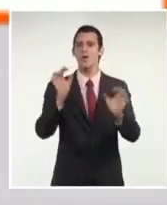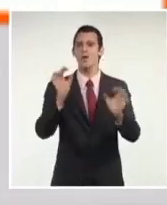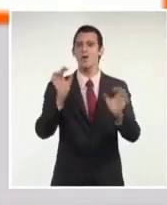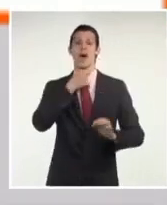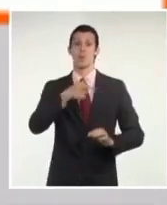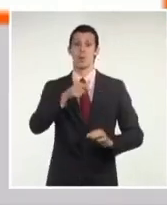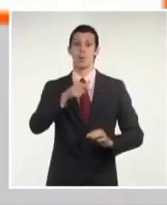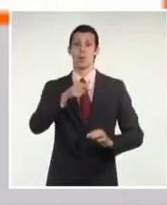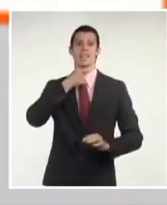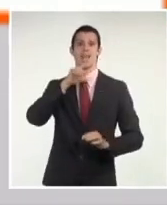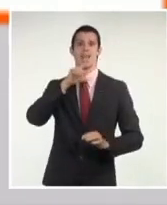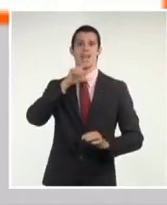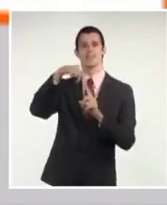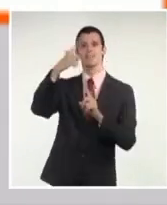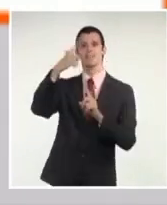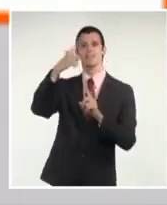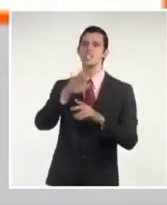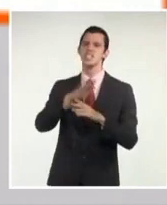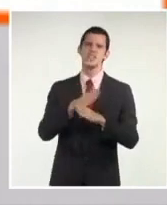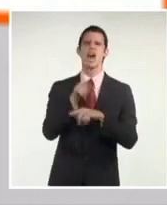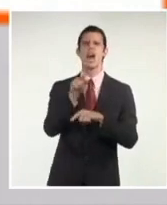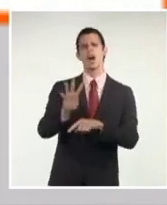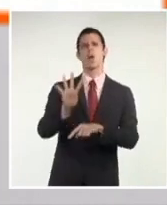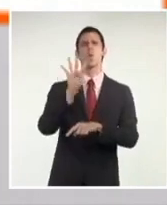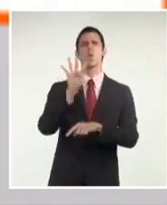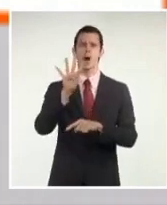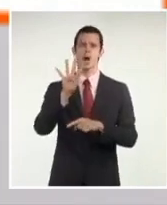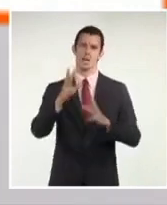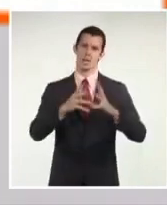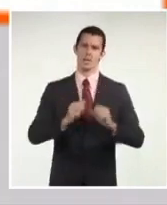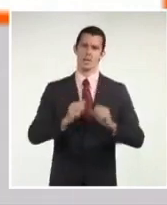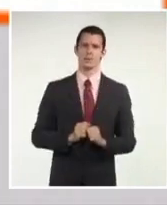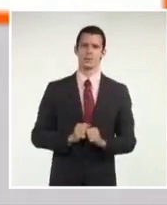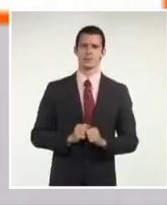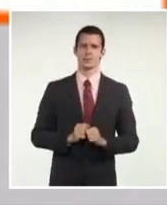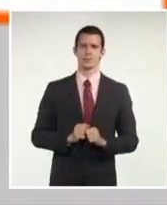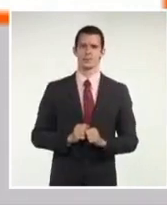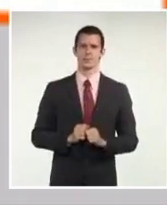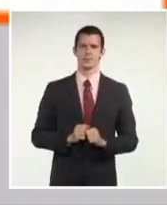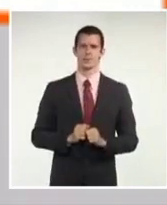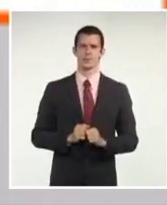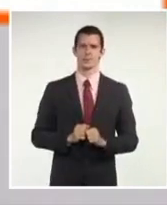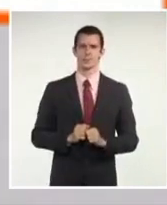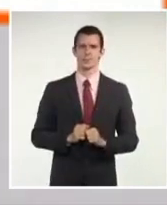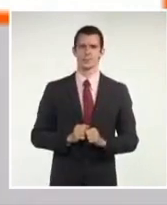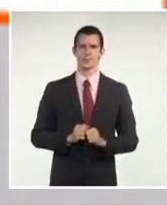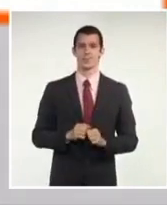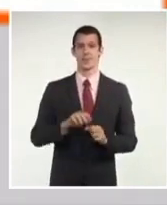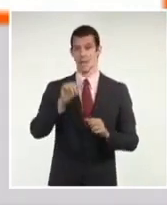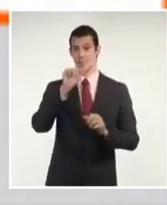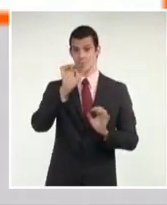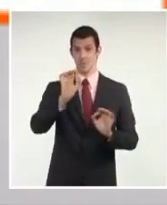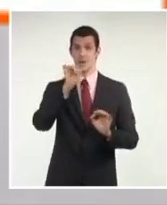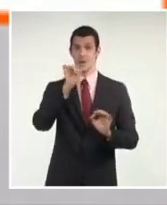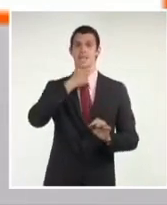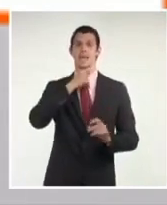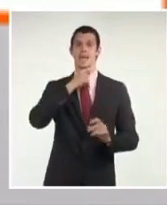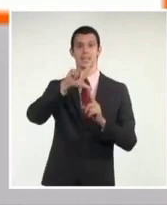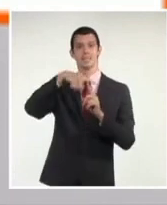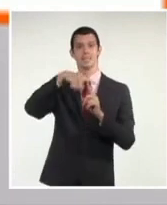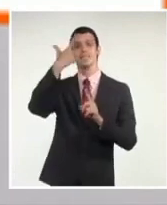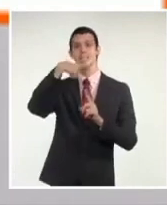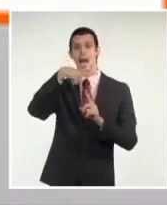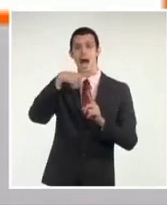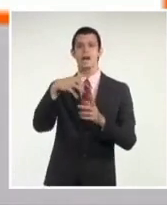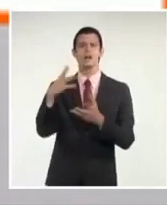en Japón a partir de viajeros de Brasil. Y la delta es la notificada en la India. Ahí bien, estas son en estos